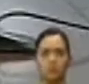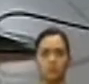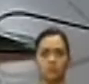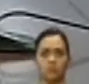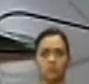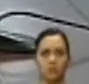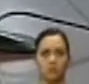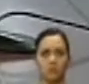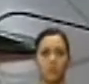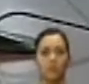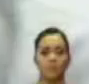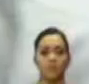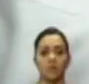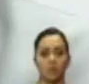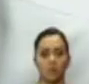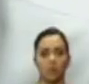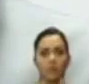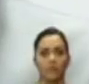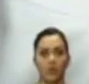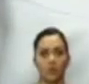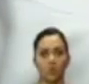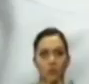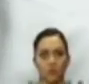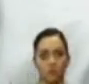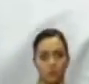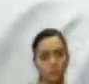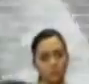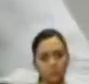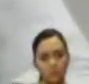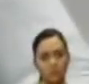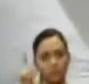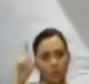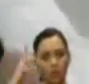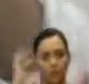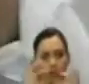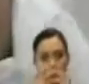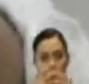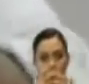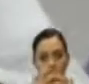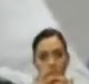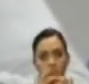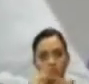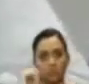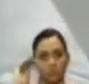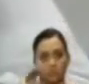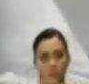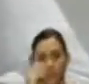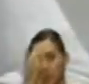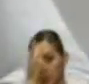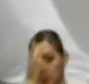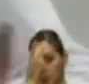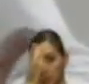¿Títulos? De valor, te debes, ¿no? Que era lo lógico. Y así se cruzan cuentas, disminuye la deuda